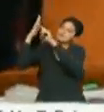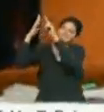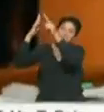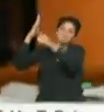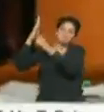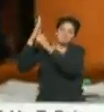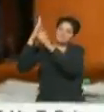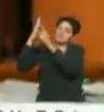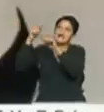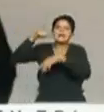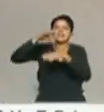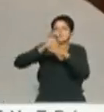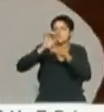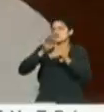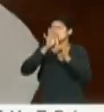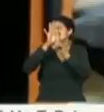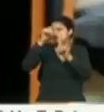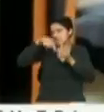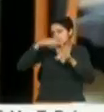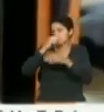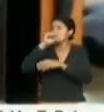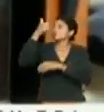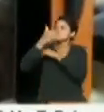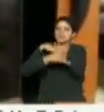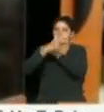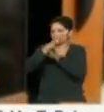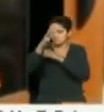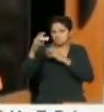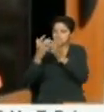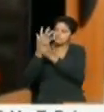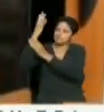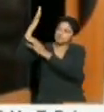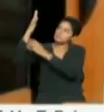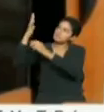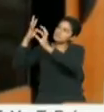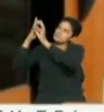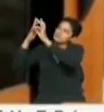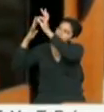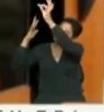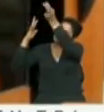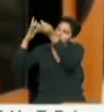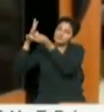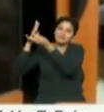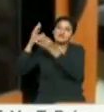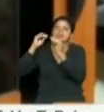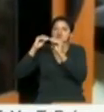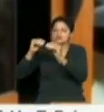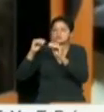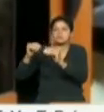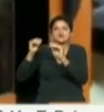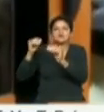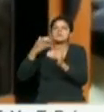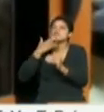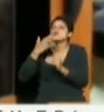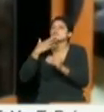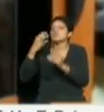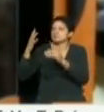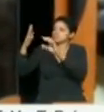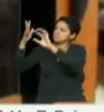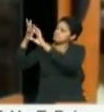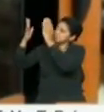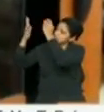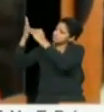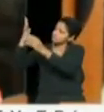que únicamente crece en las costas del Ecuador. Bueno, aquí en el Centro Artesanal Pile se le enseña a los jóvenes y a